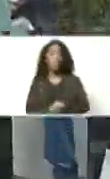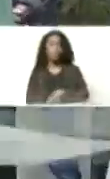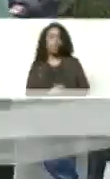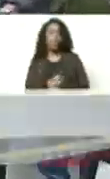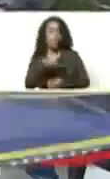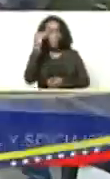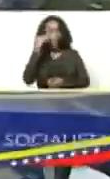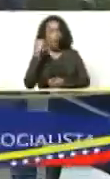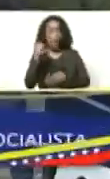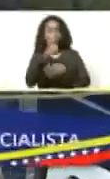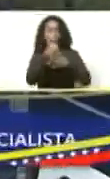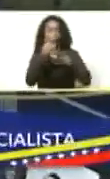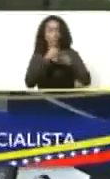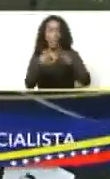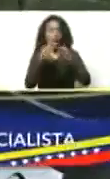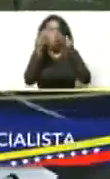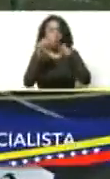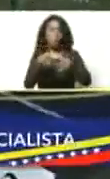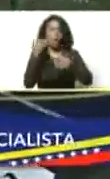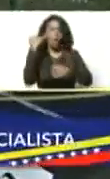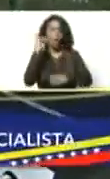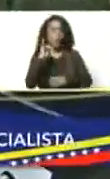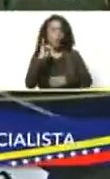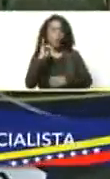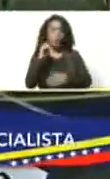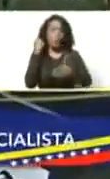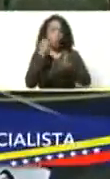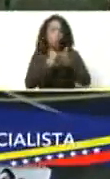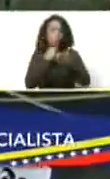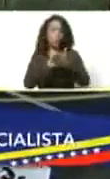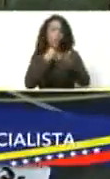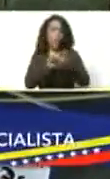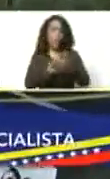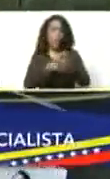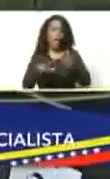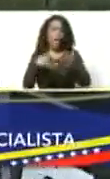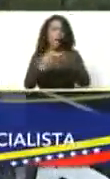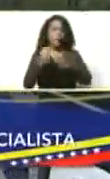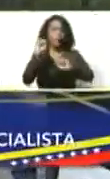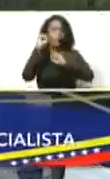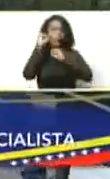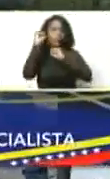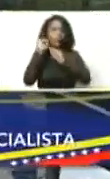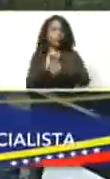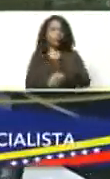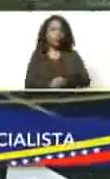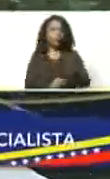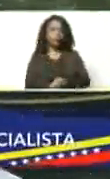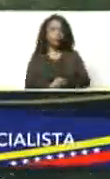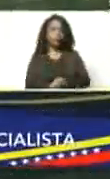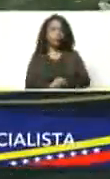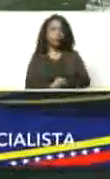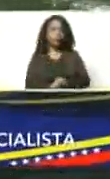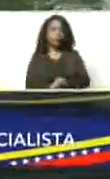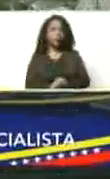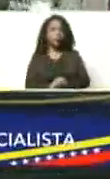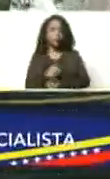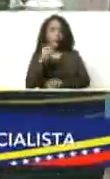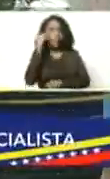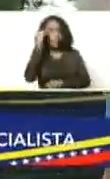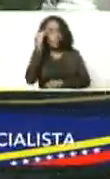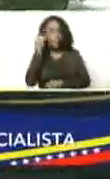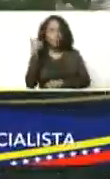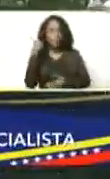La línea justa es luchar hasta vencer. Ese era el PRR de ruptura. ¿Qué dices tú, Robert?